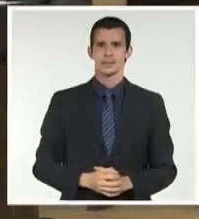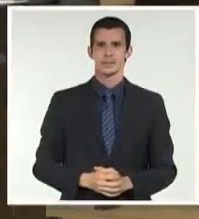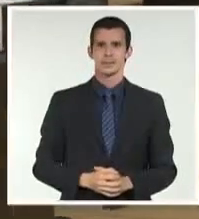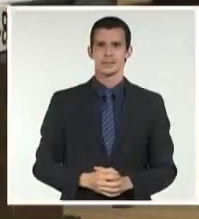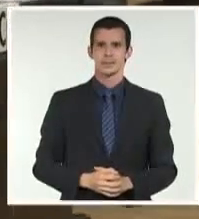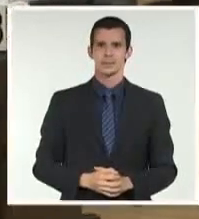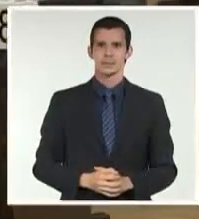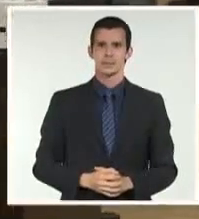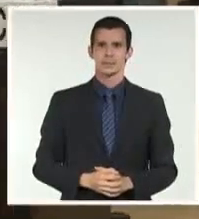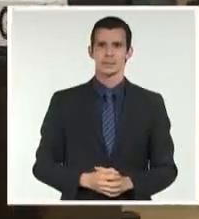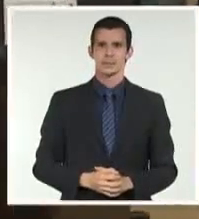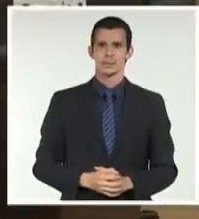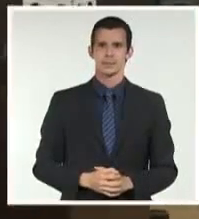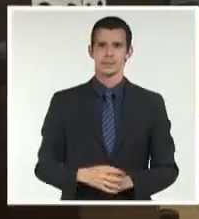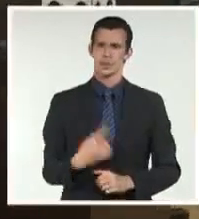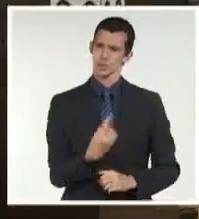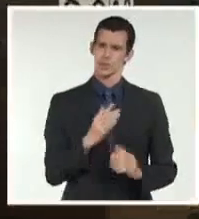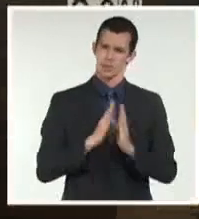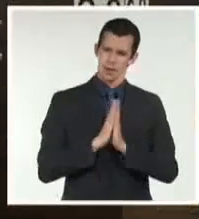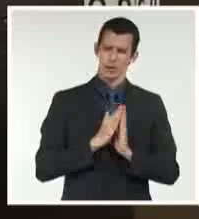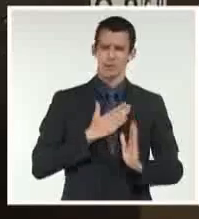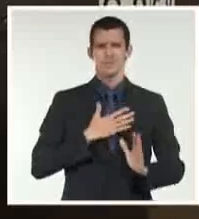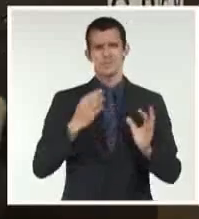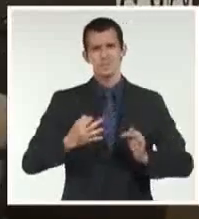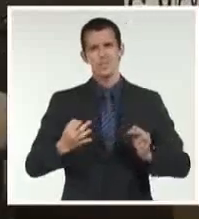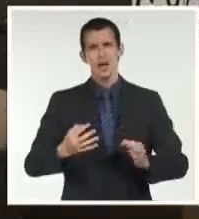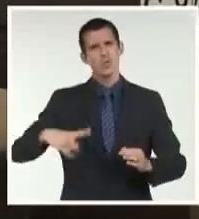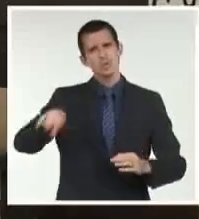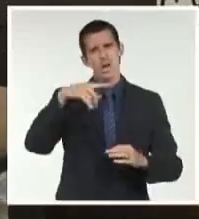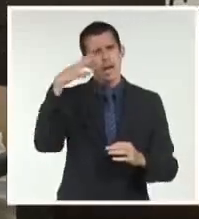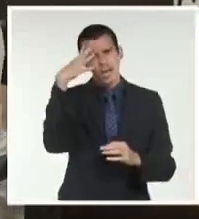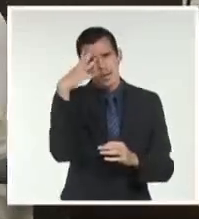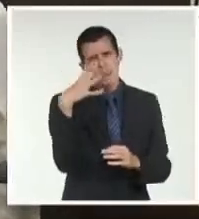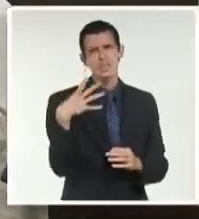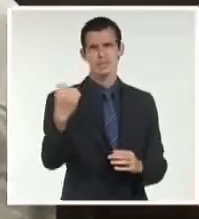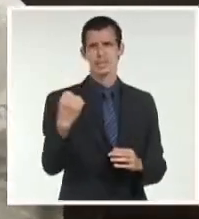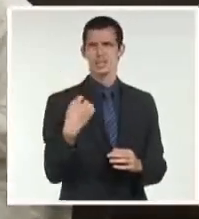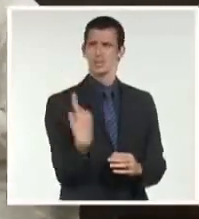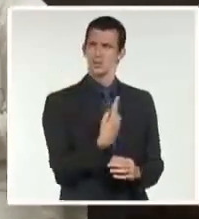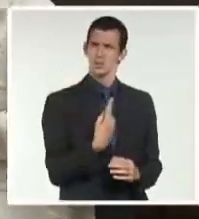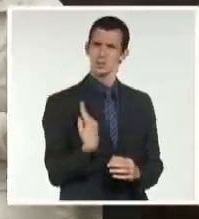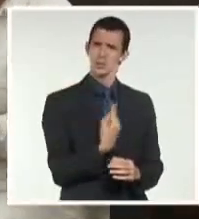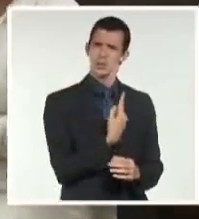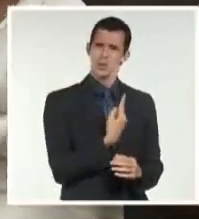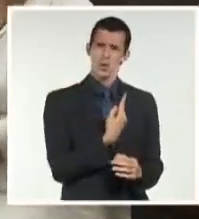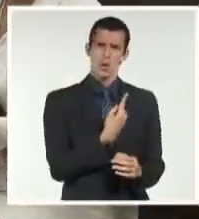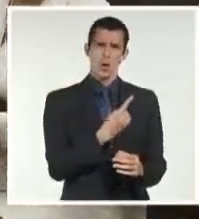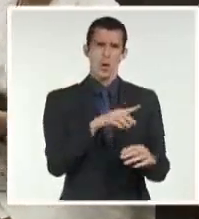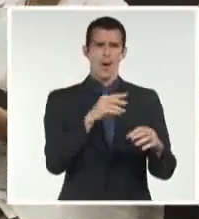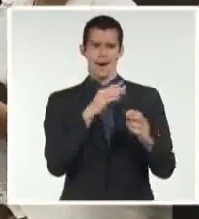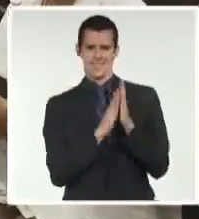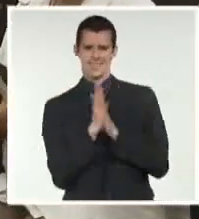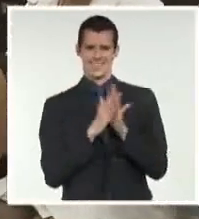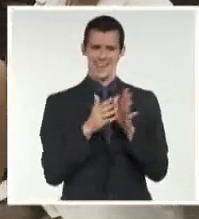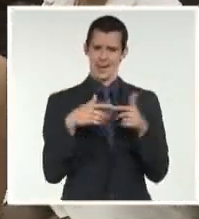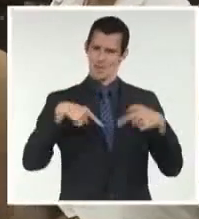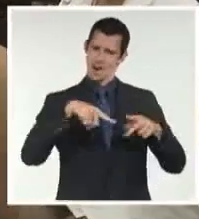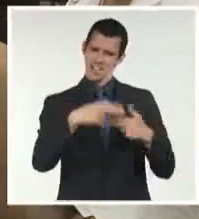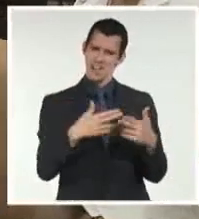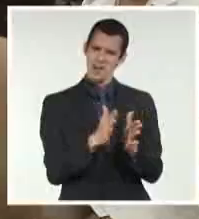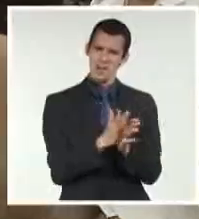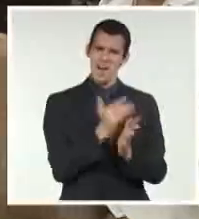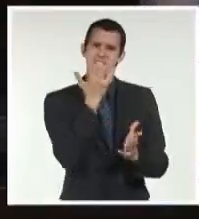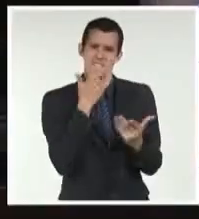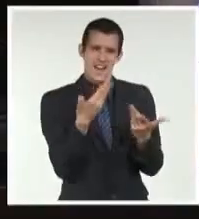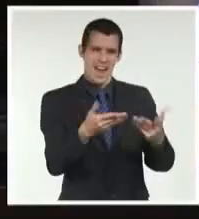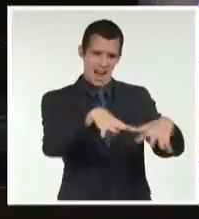residencial. Les pedimos la comprensión y que tengan por seguro que aquí nadie pone los apagones para molestar a nadie. Que aquí lo